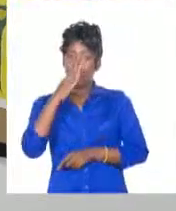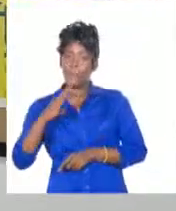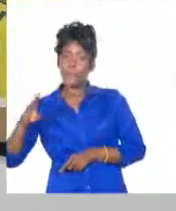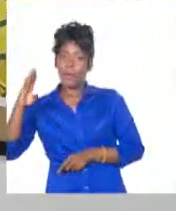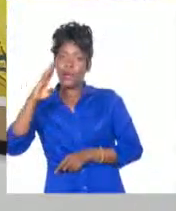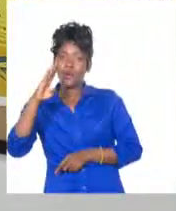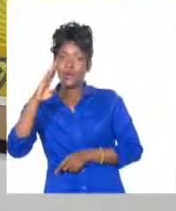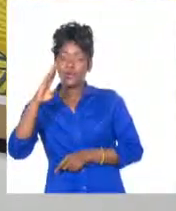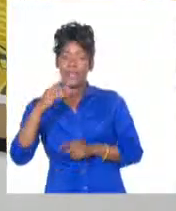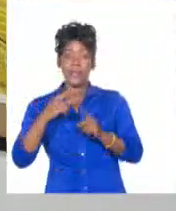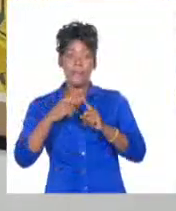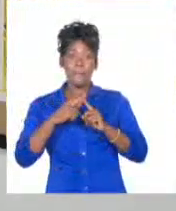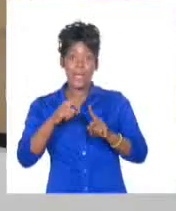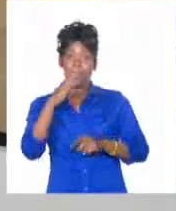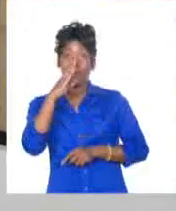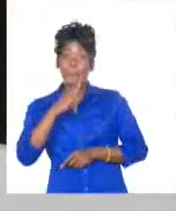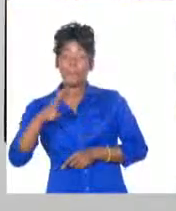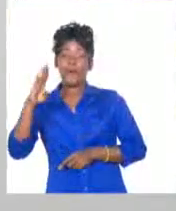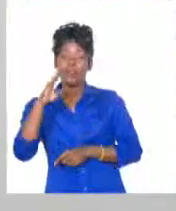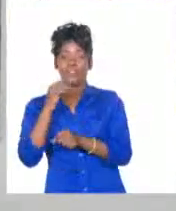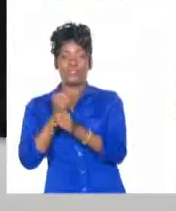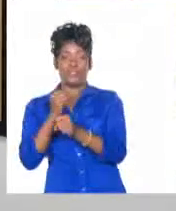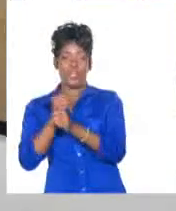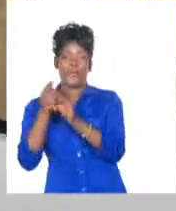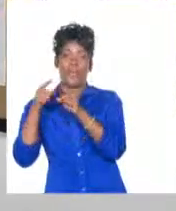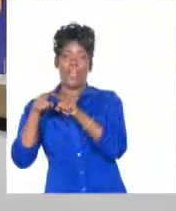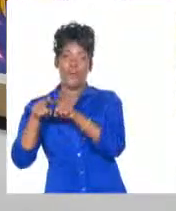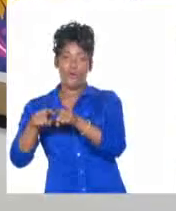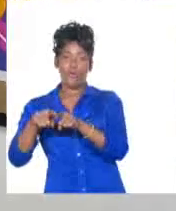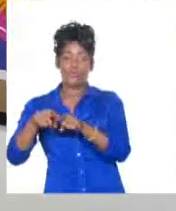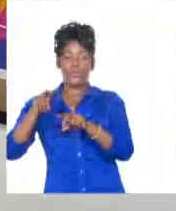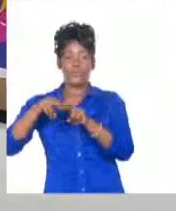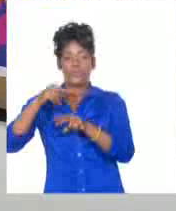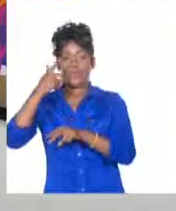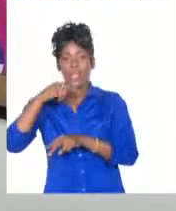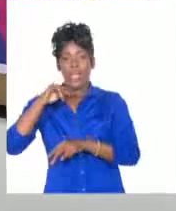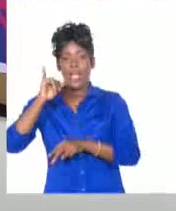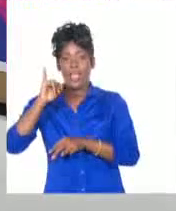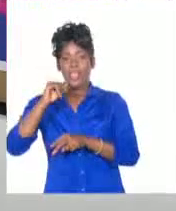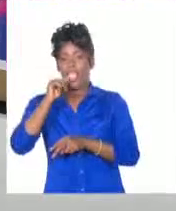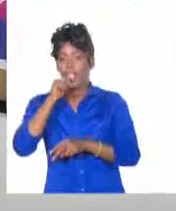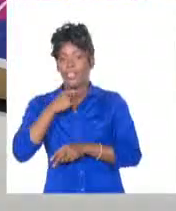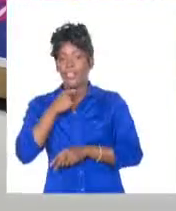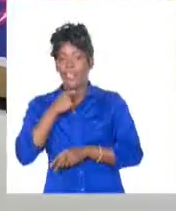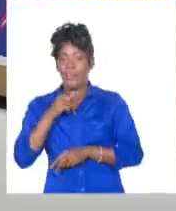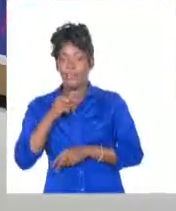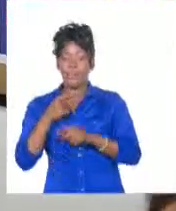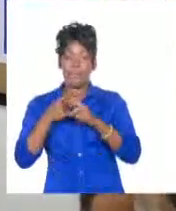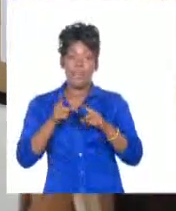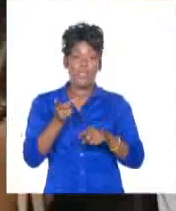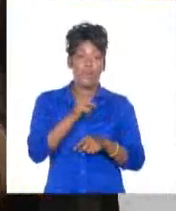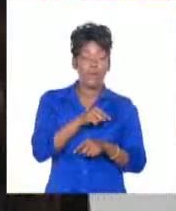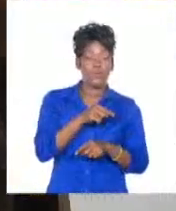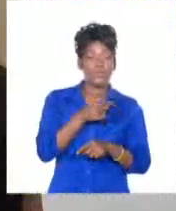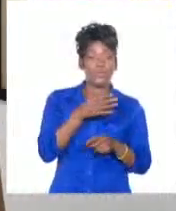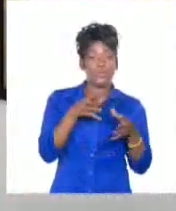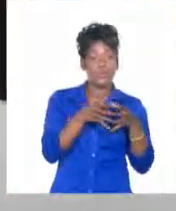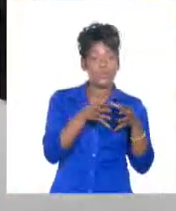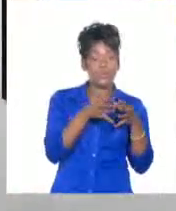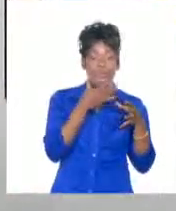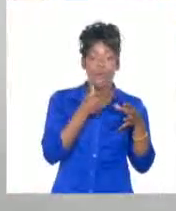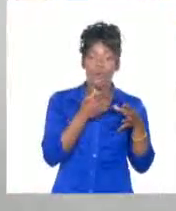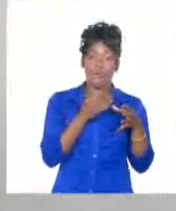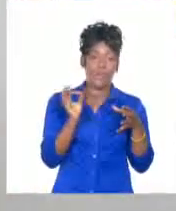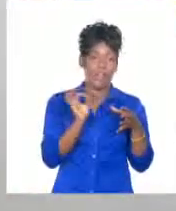Así que cada cual, por sus lecturas, por sus conversaciones, por los testimonios